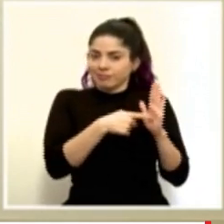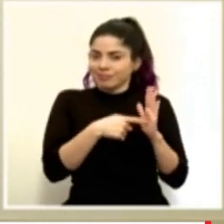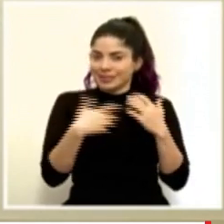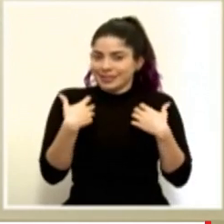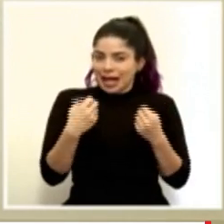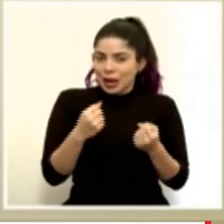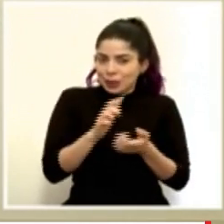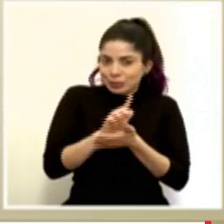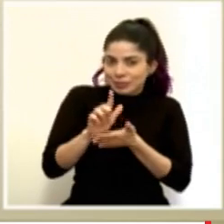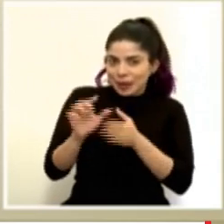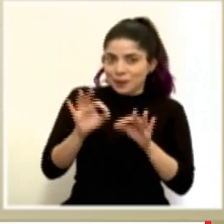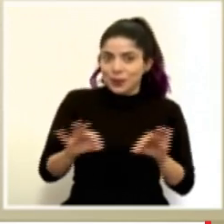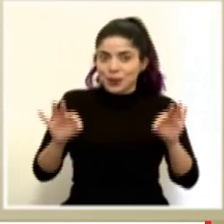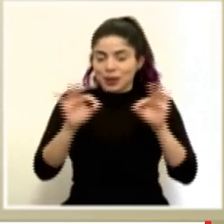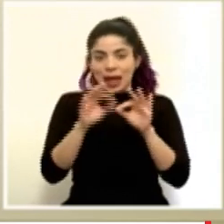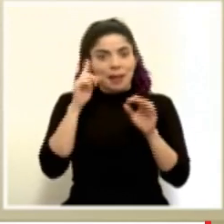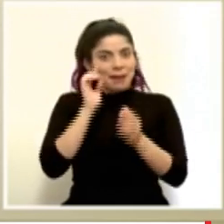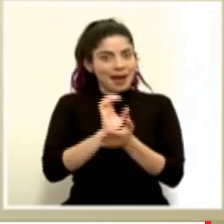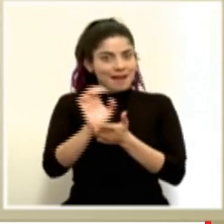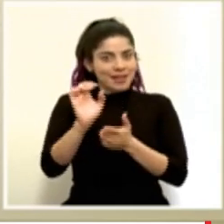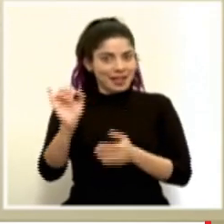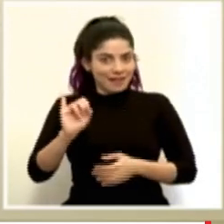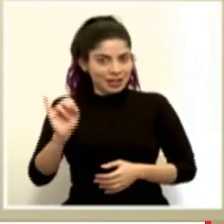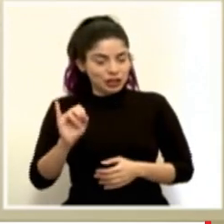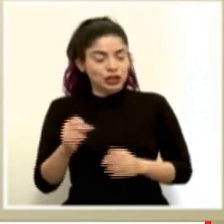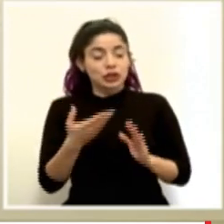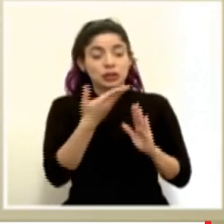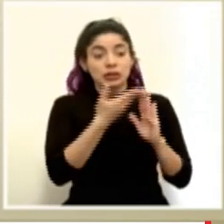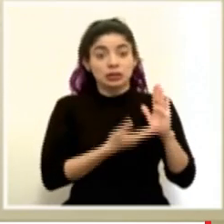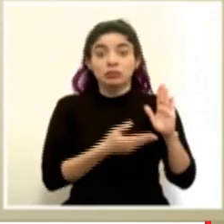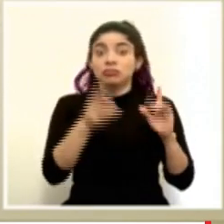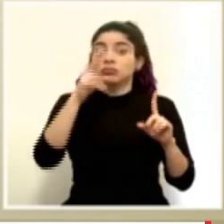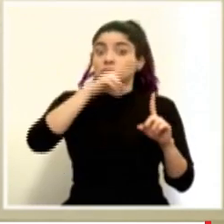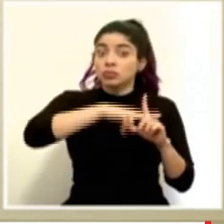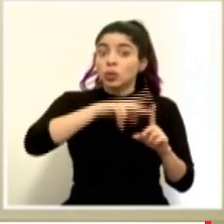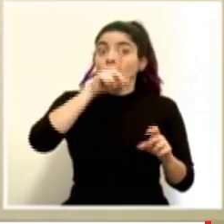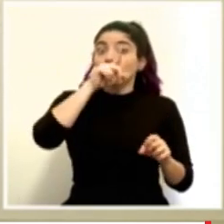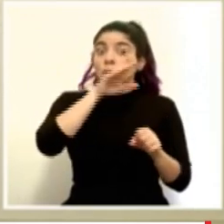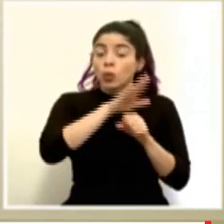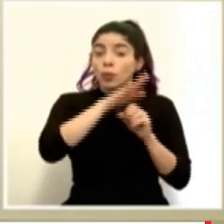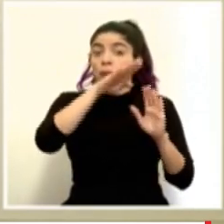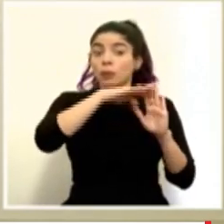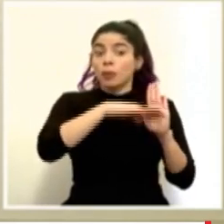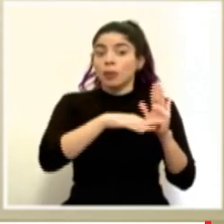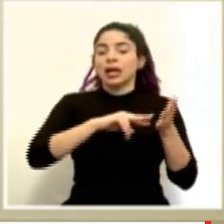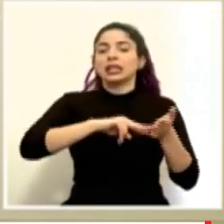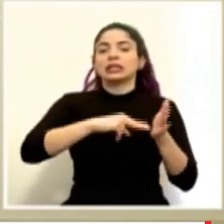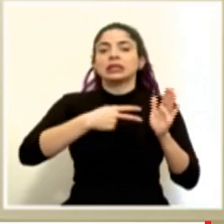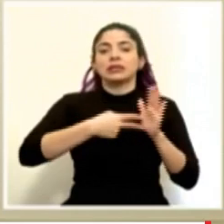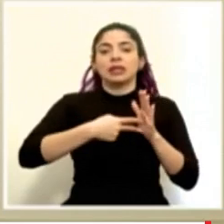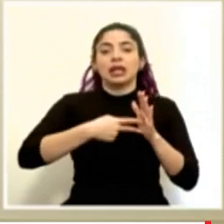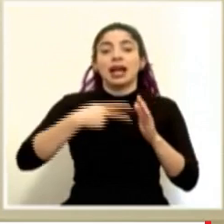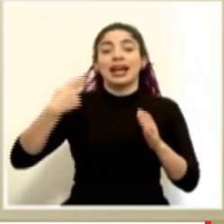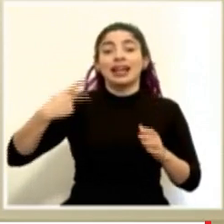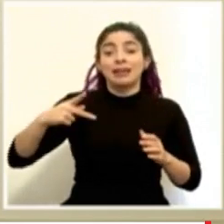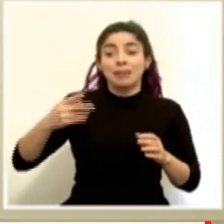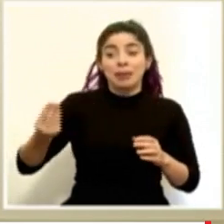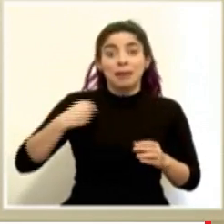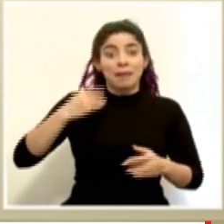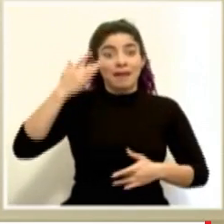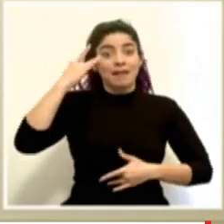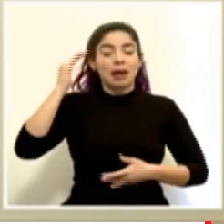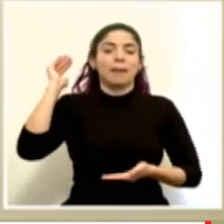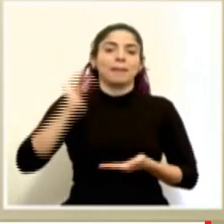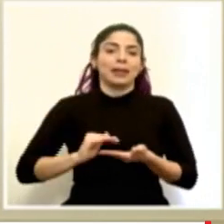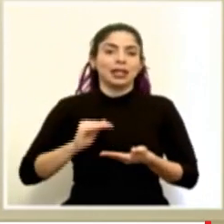sanitarias que se consideran importantes para prevenir infecciones, pues el hecho de que se cumplan esos protocolos minimiza muchísimo el riesgo de infección.